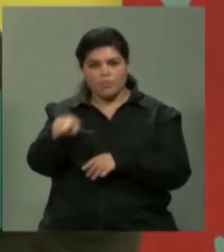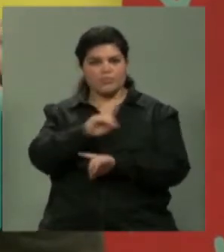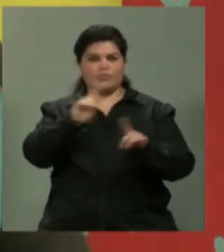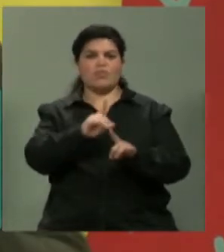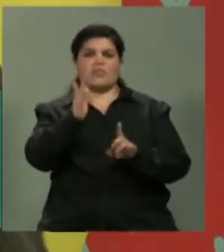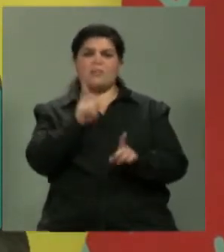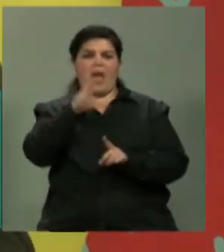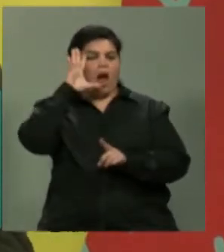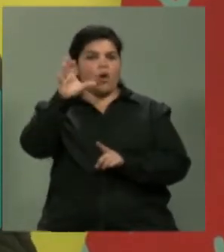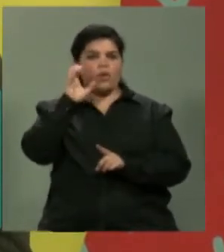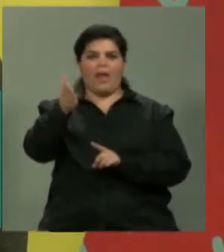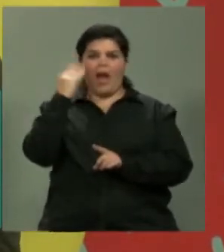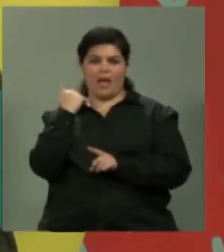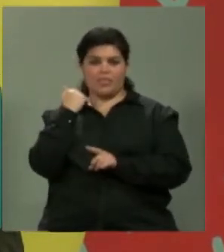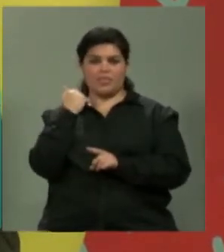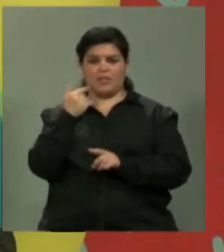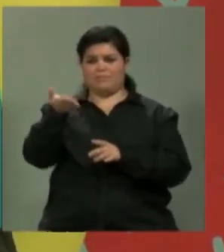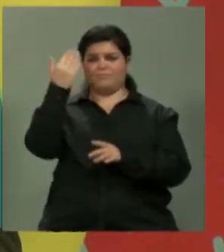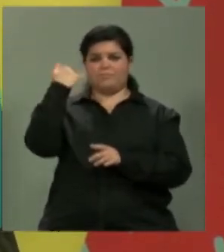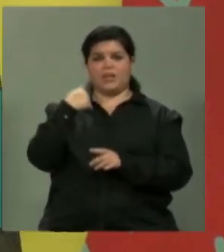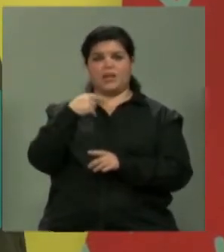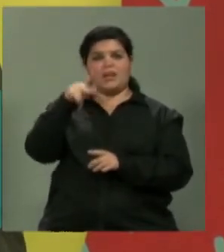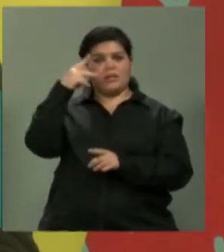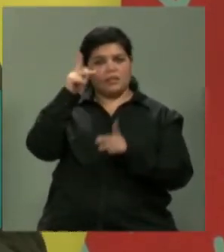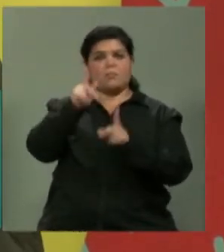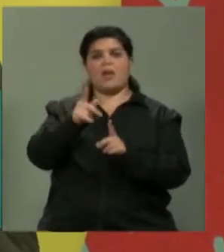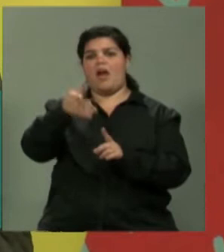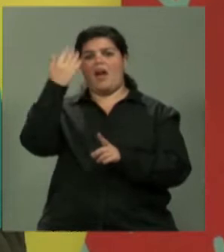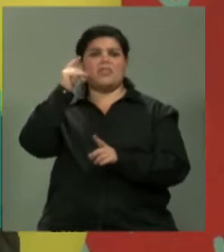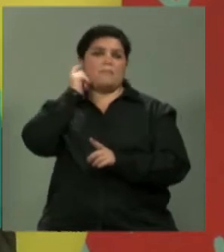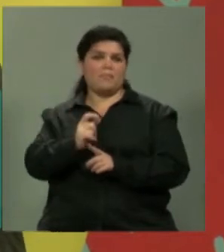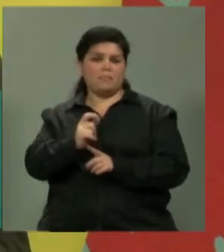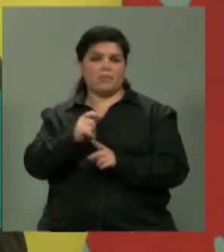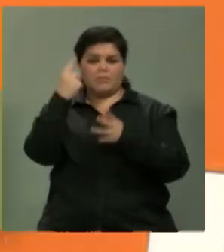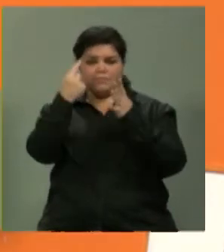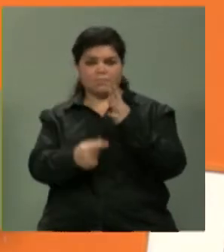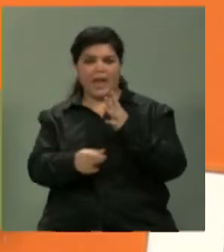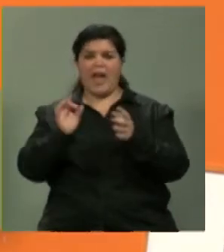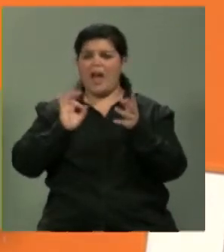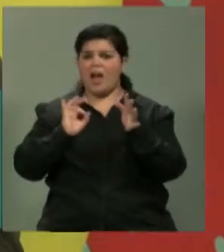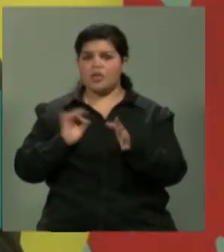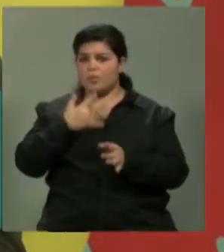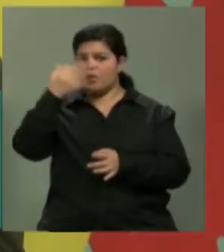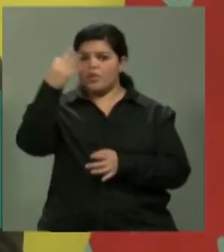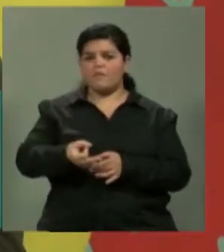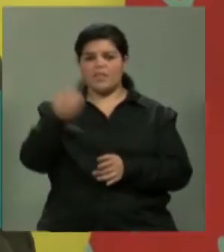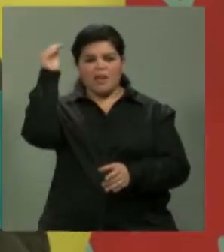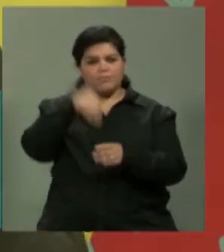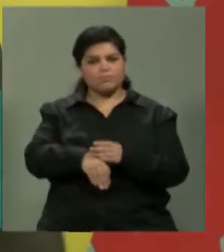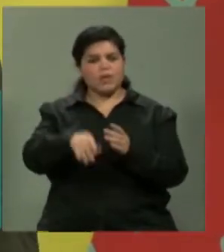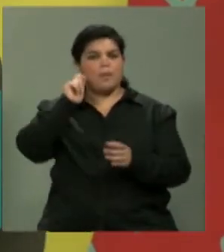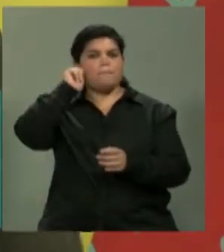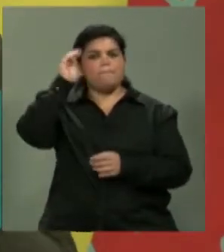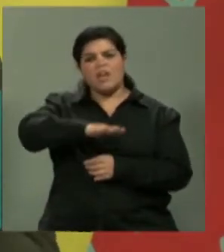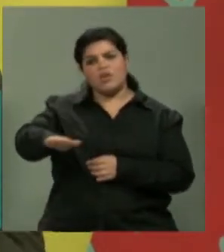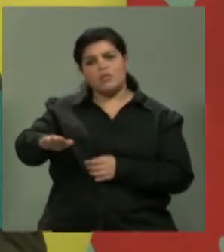menemismo. Entonces, estamos hablando de que el Estado no interviene hace años y no se mete realmente a ver qué es lo que está pasando con los menores y